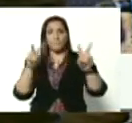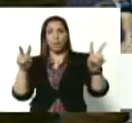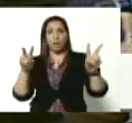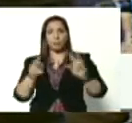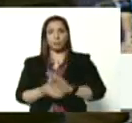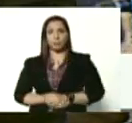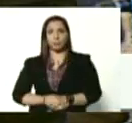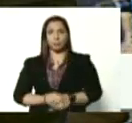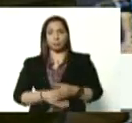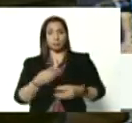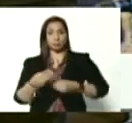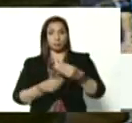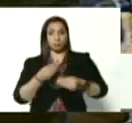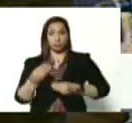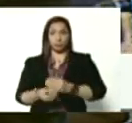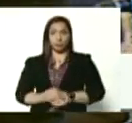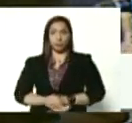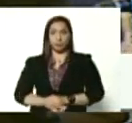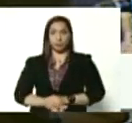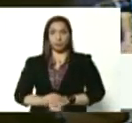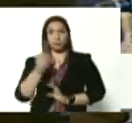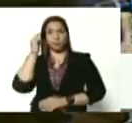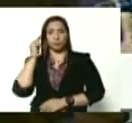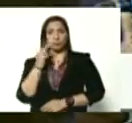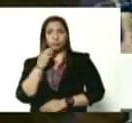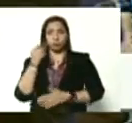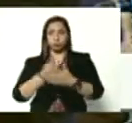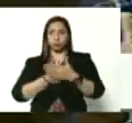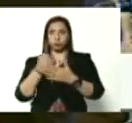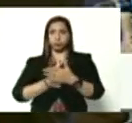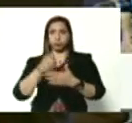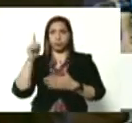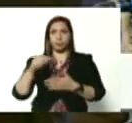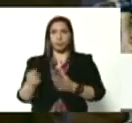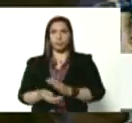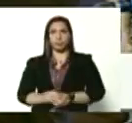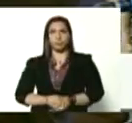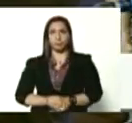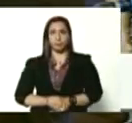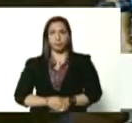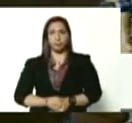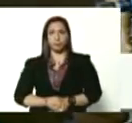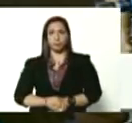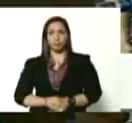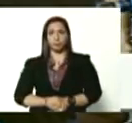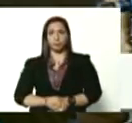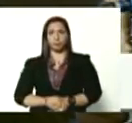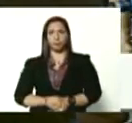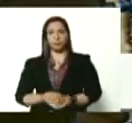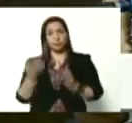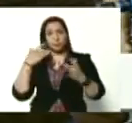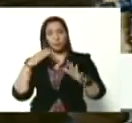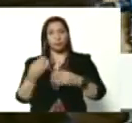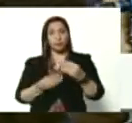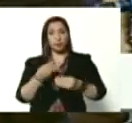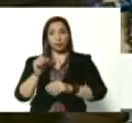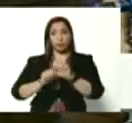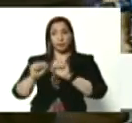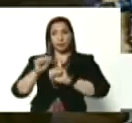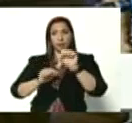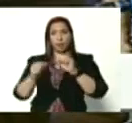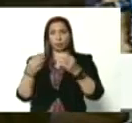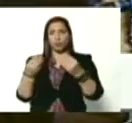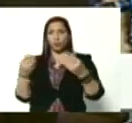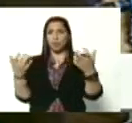la aplicación bolivariana del uti possidetis iuris que hubiese evitado muchas guerras entre hermanos después de la